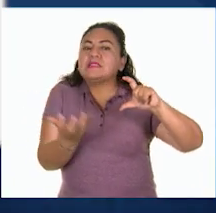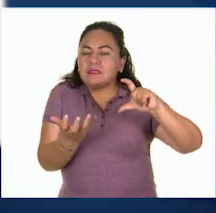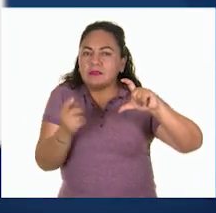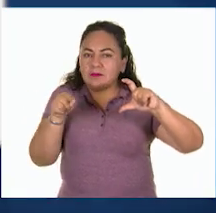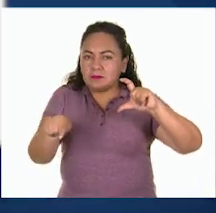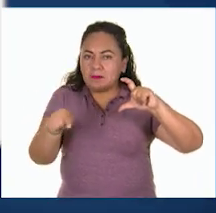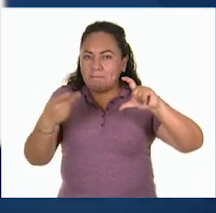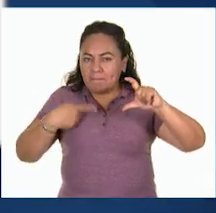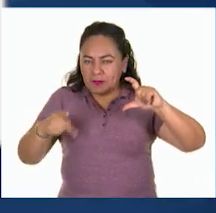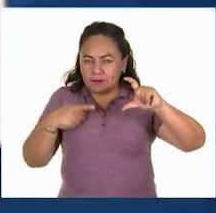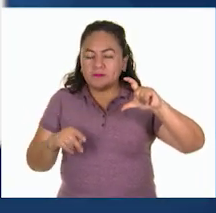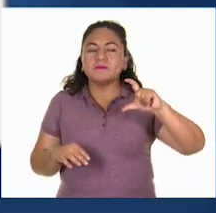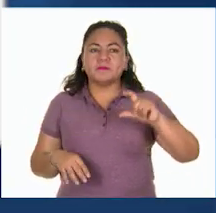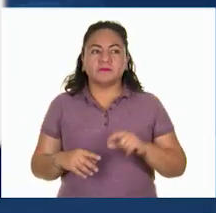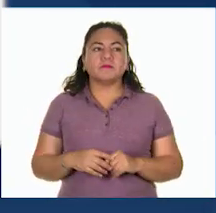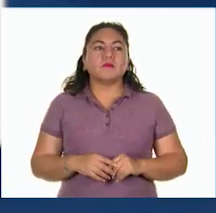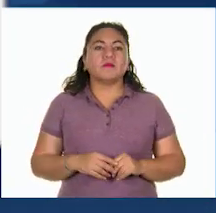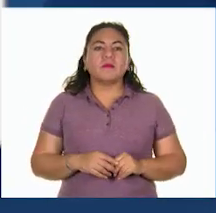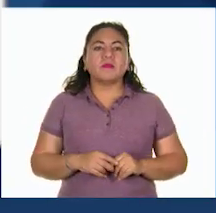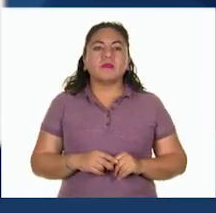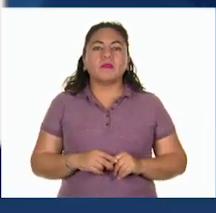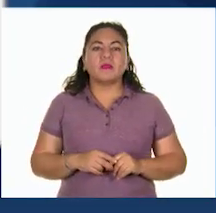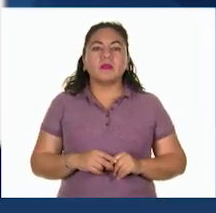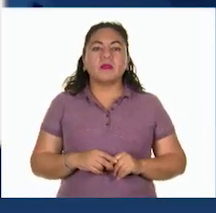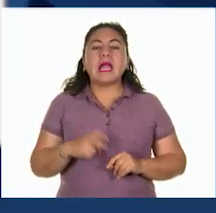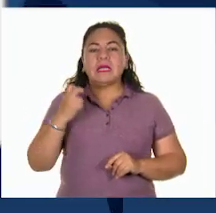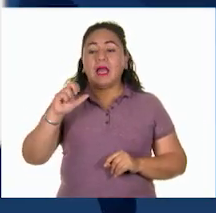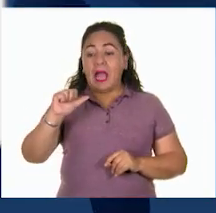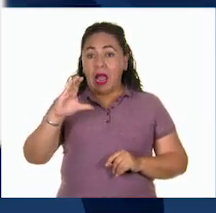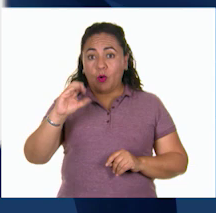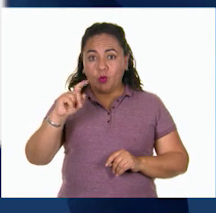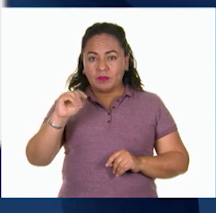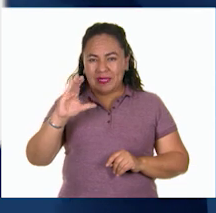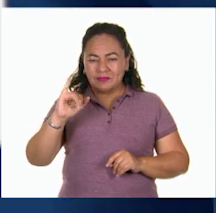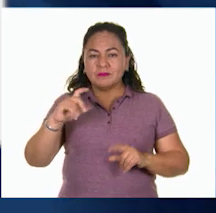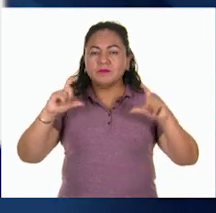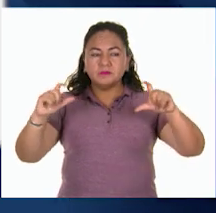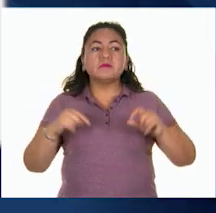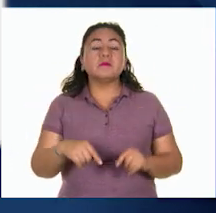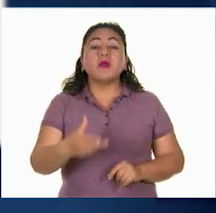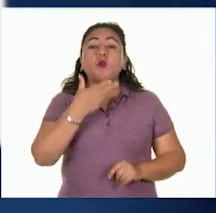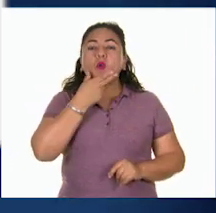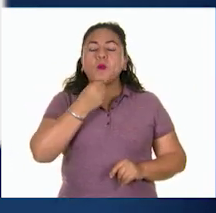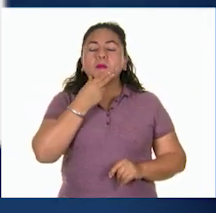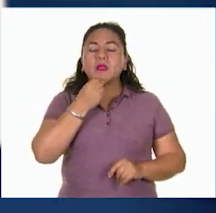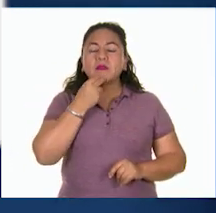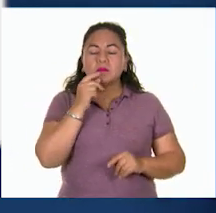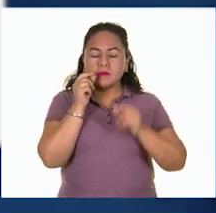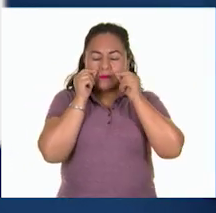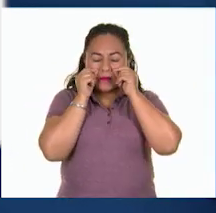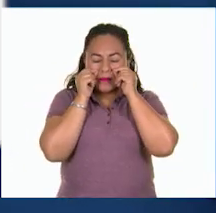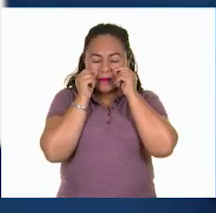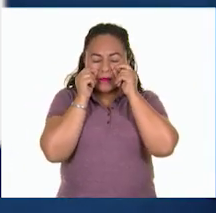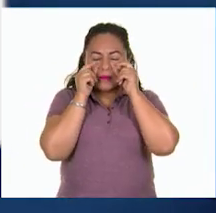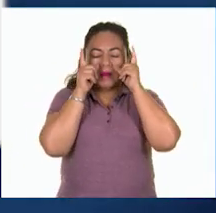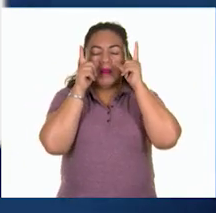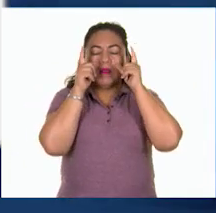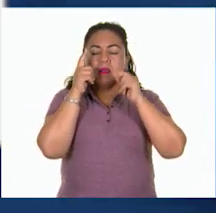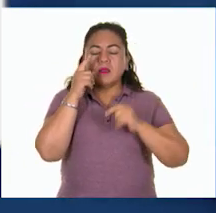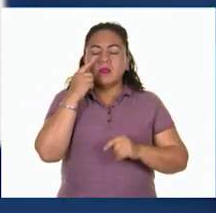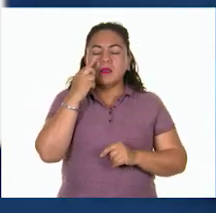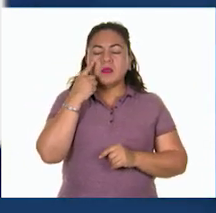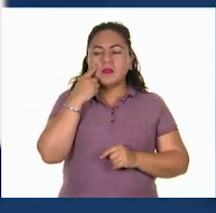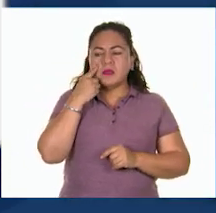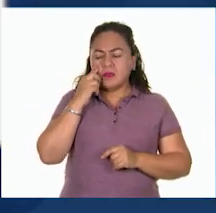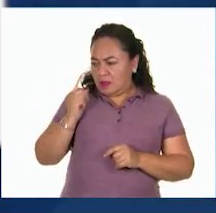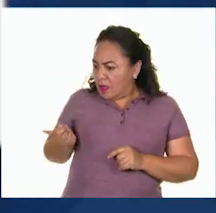a poner acotación. Muy bien, María. El hombre despierta y descubre al dinosaurio al pie de su